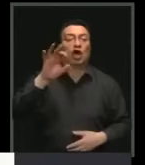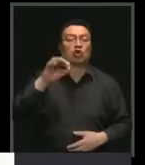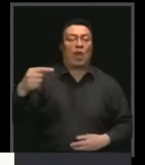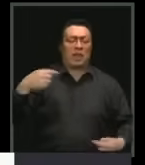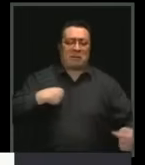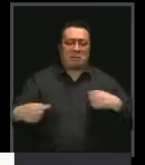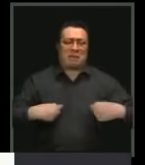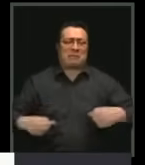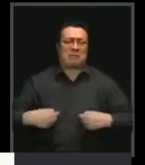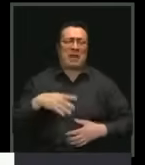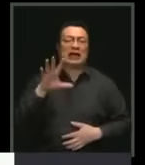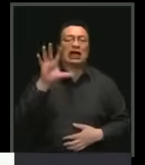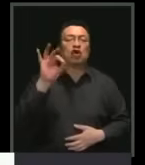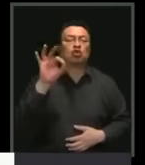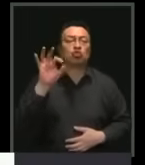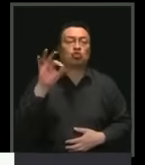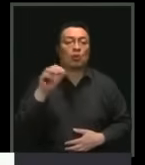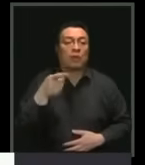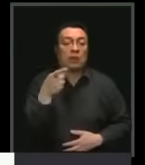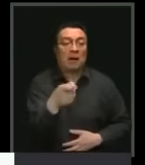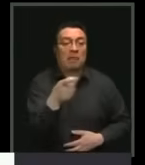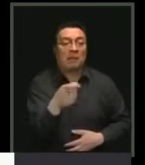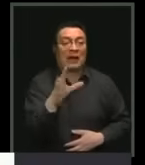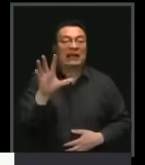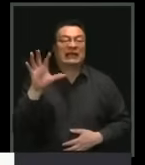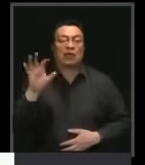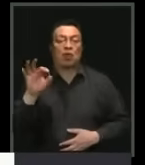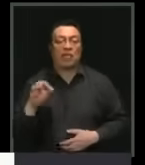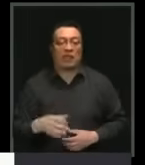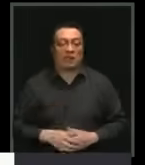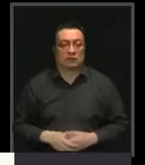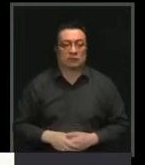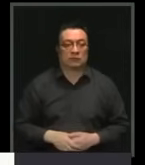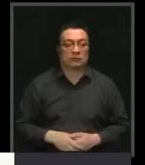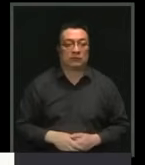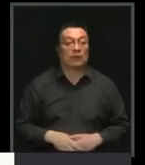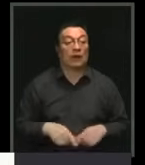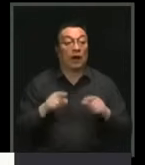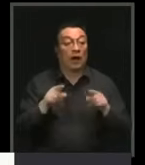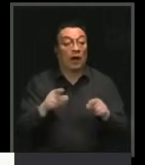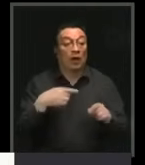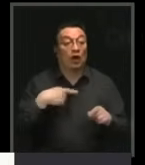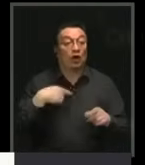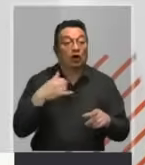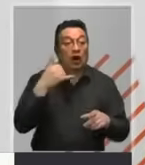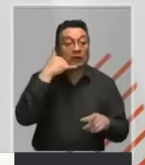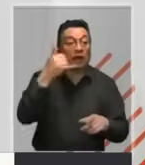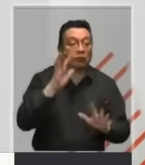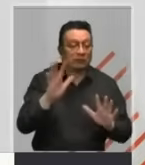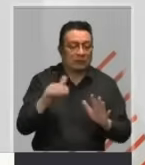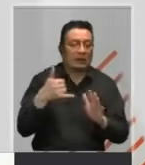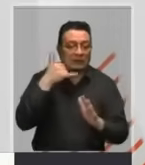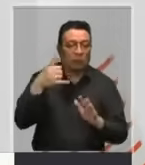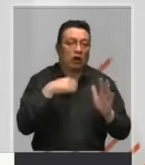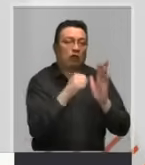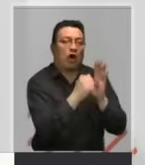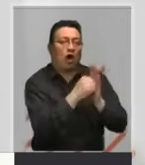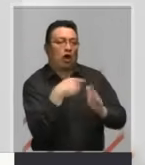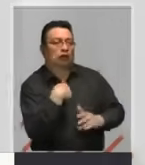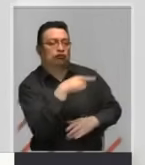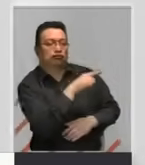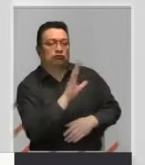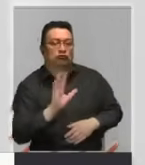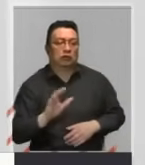casco. ¿Ah? 50 en el casco se llevó. Estoy matando la vuelta y yo. Es en este